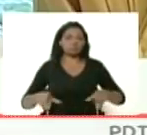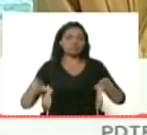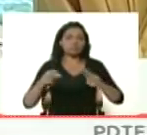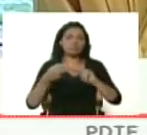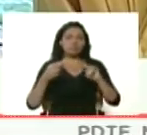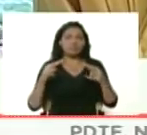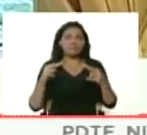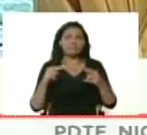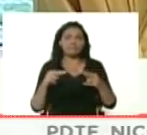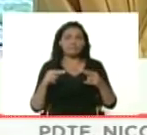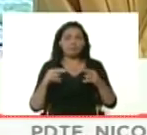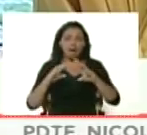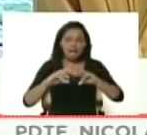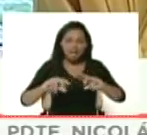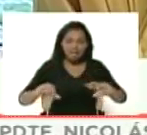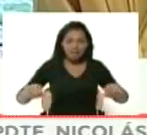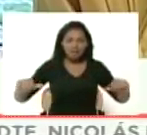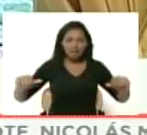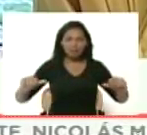en el campo.